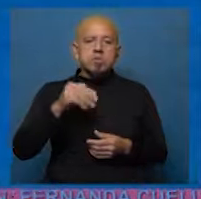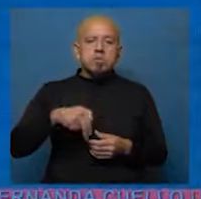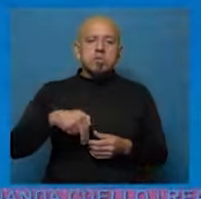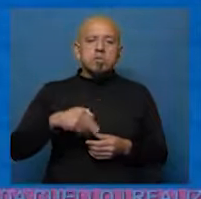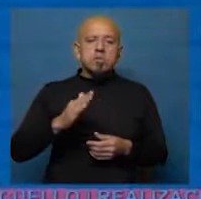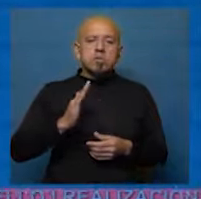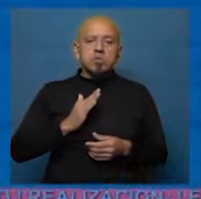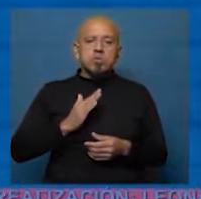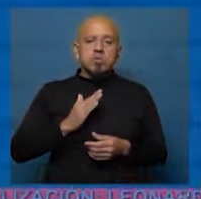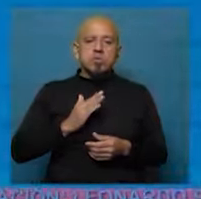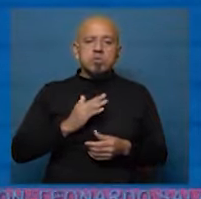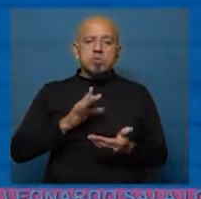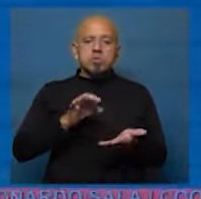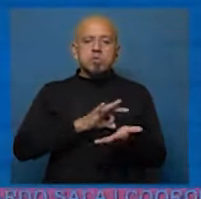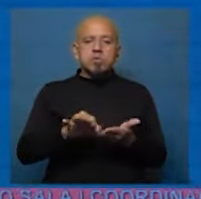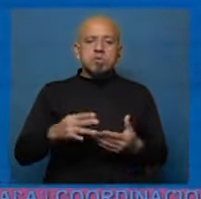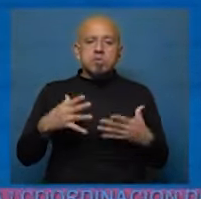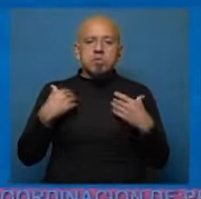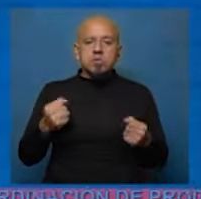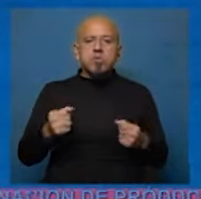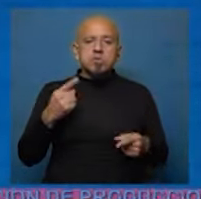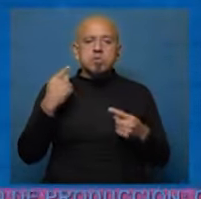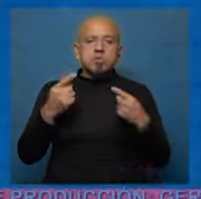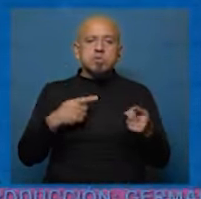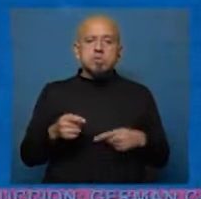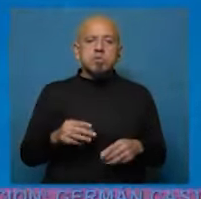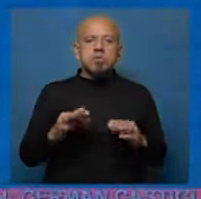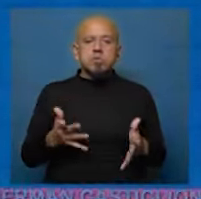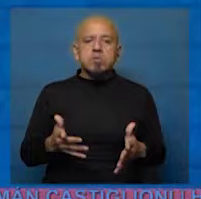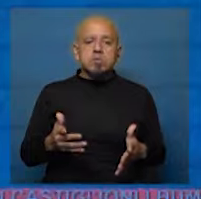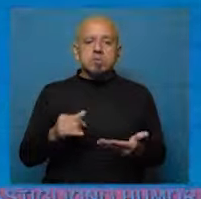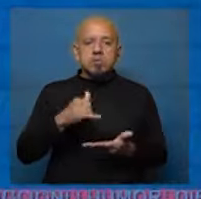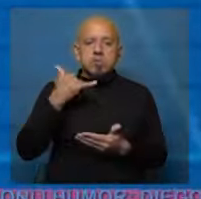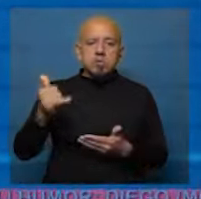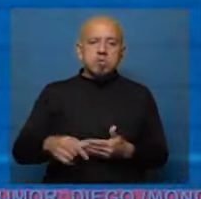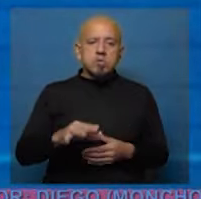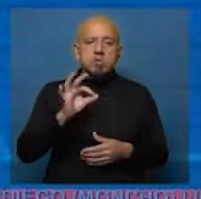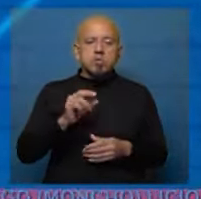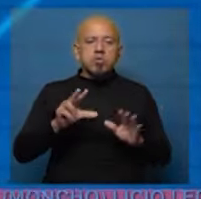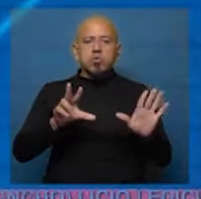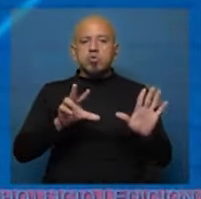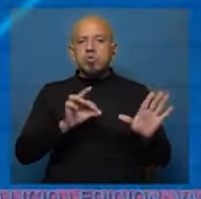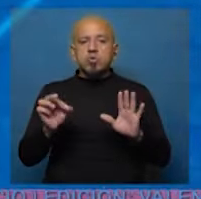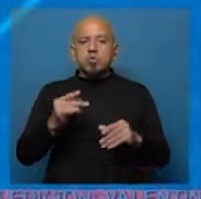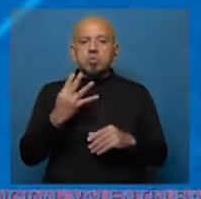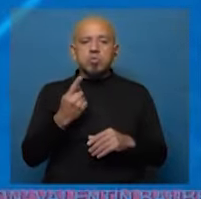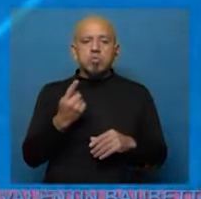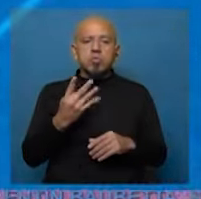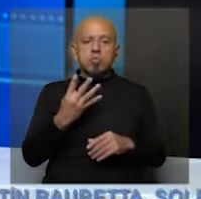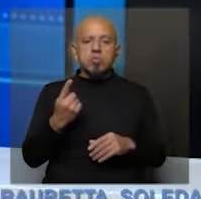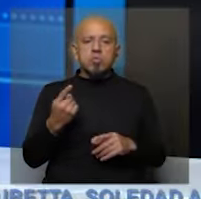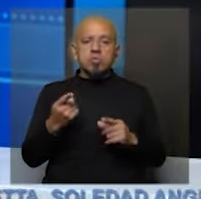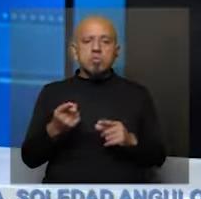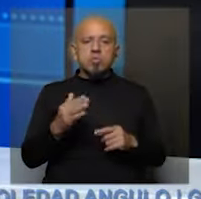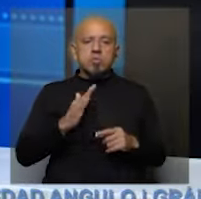o a los servicios de salud que tienen las diferentes mutualistas y que llamen al 0800 4141 para pedir horarios o sea vo decí que la